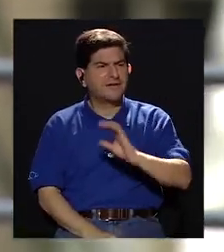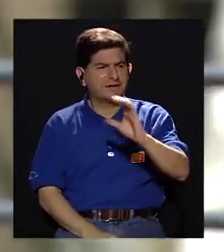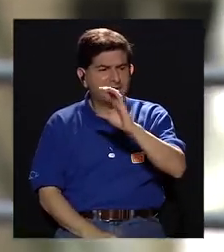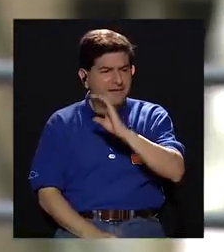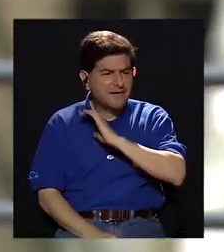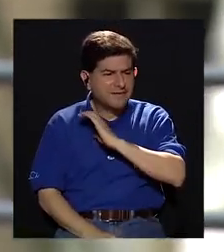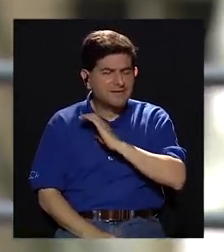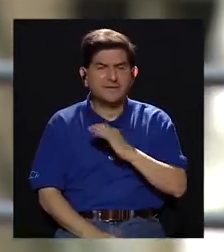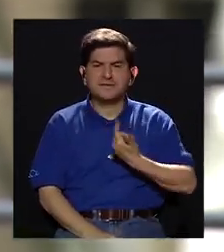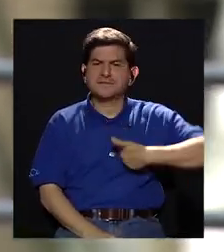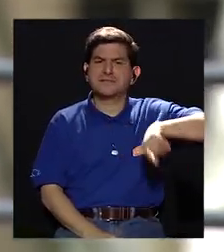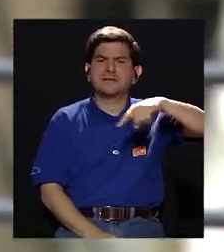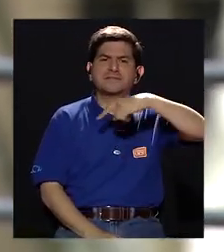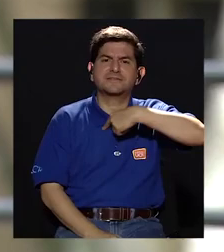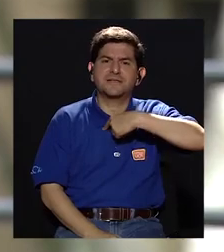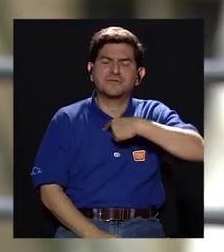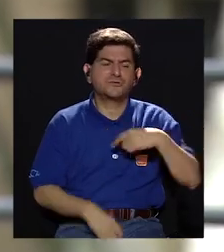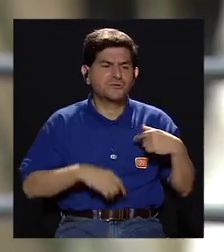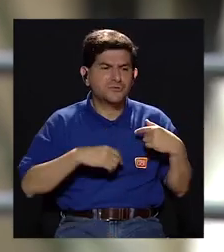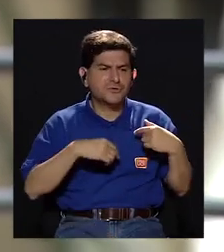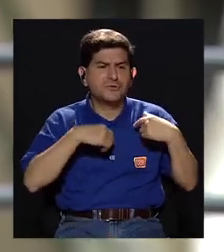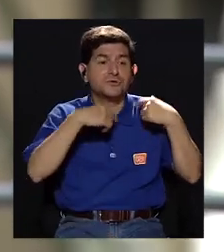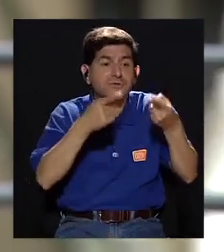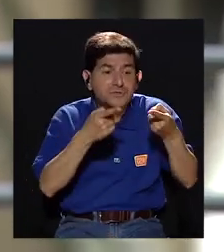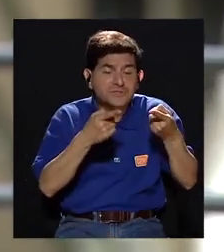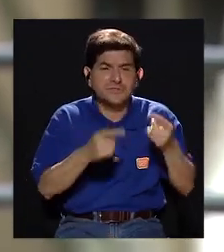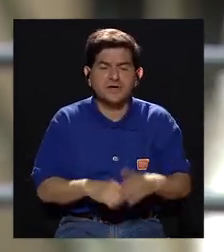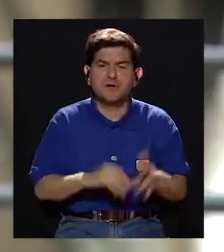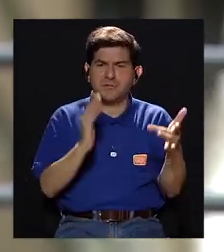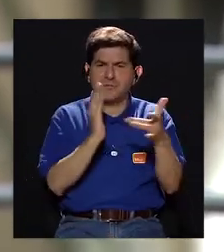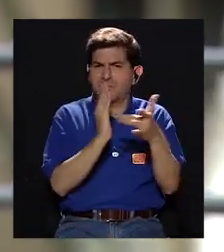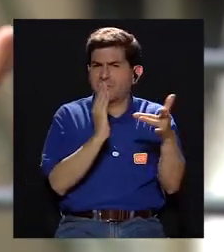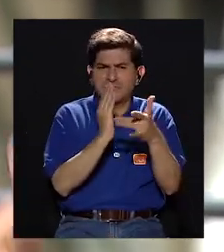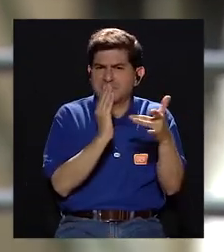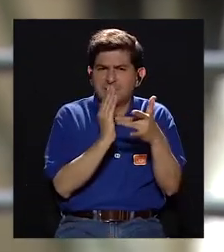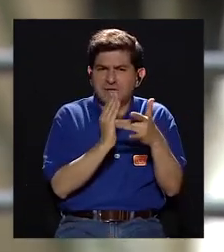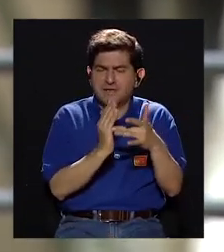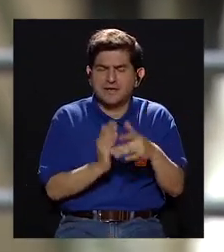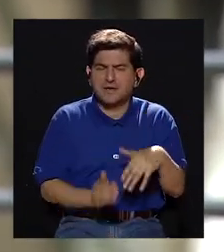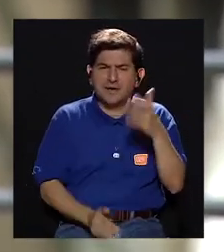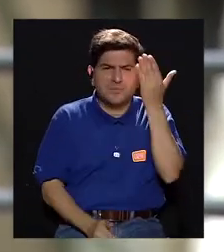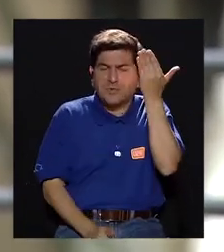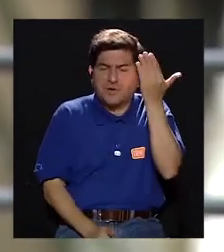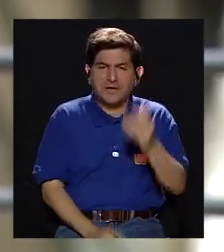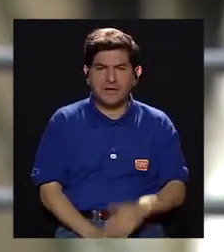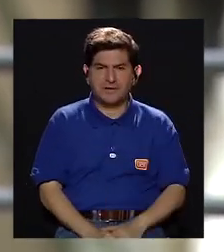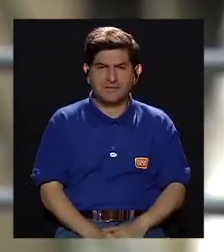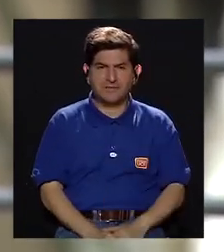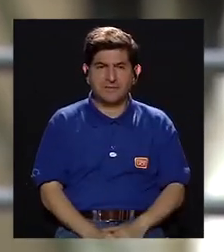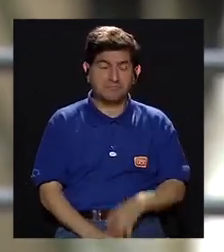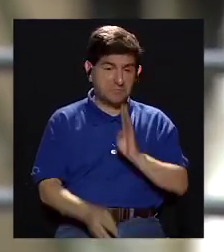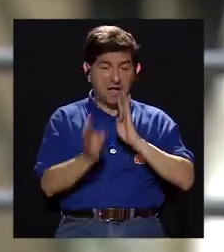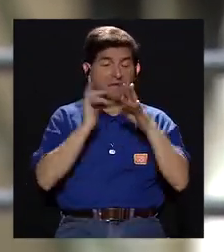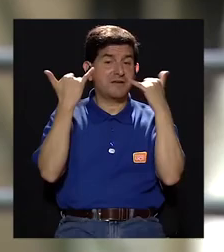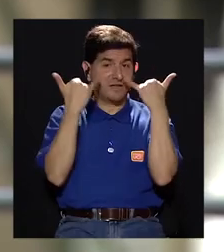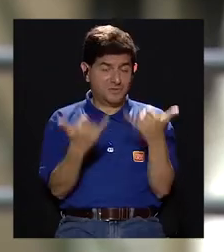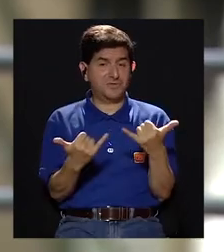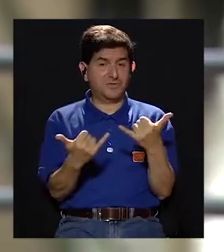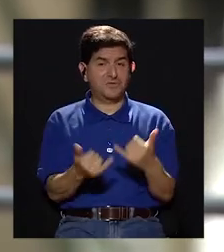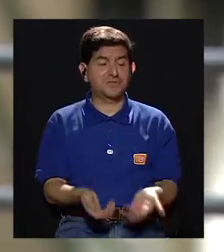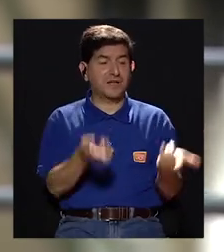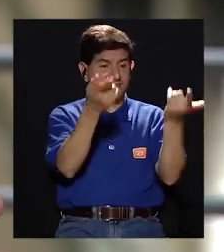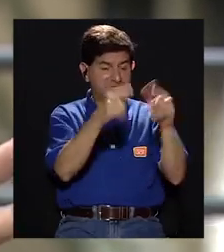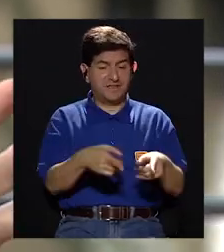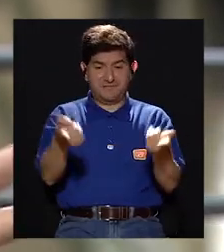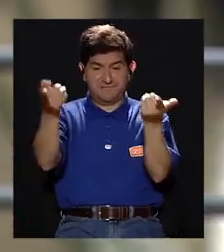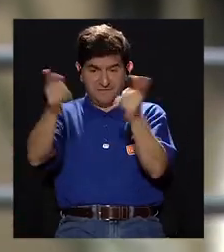qué condiciones, digamos, nos llevan a tener o a optar por una técnica como esta. Porque si conversamos